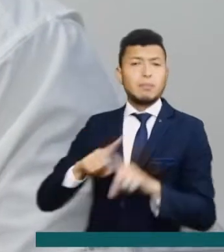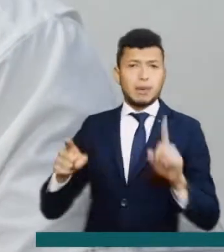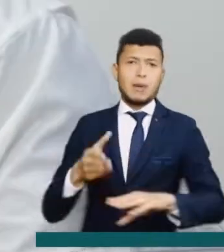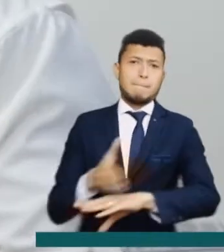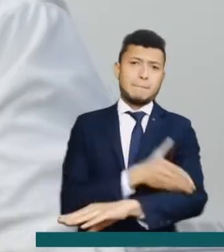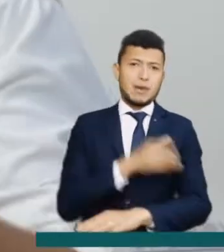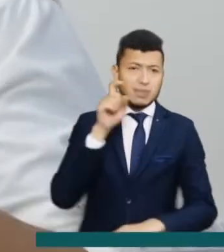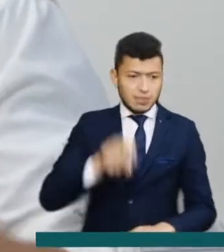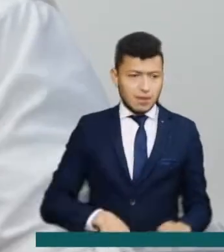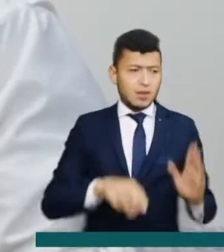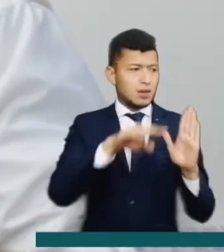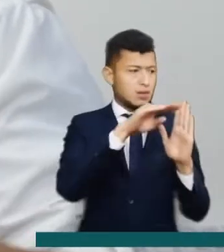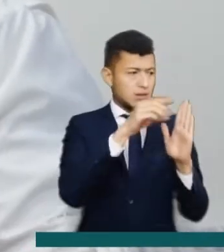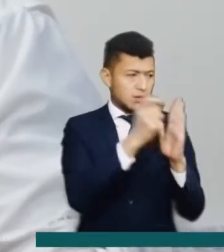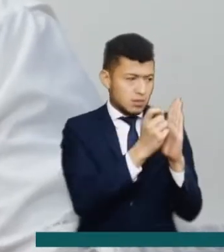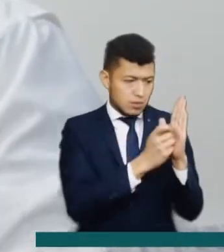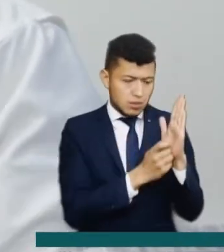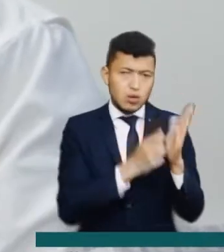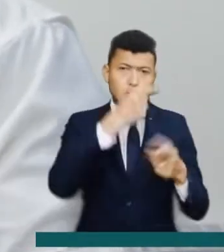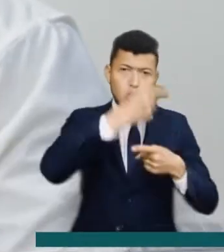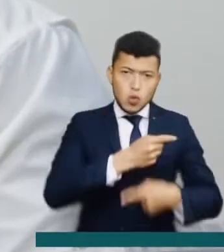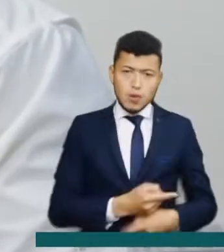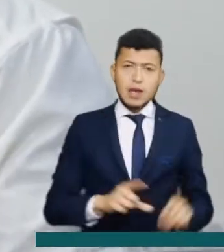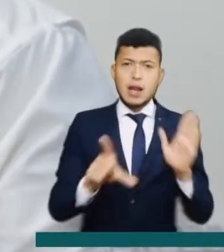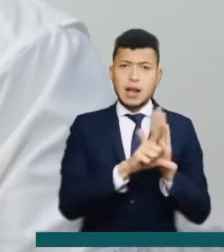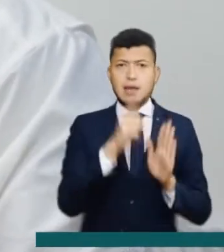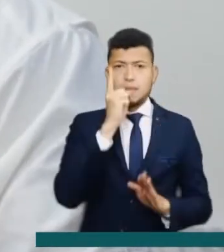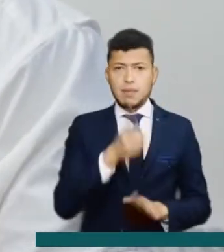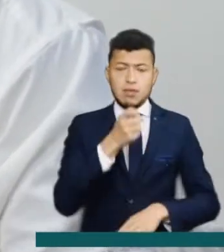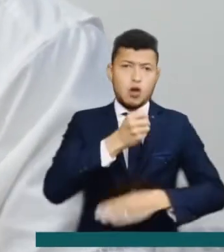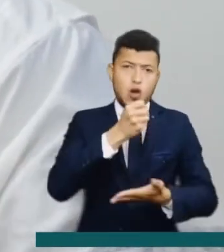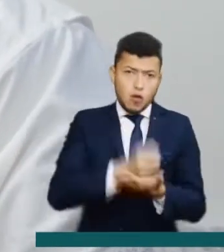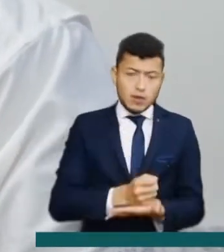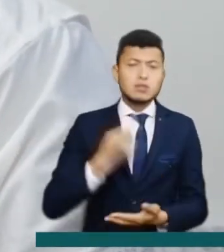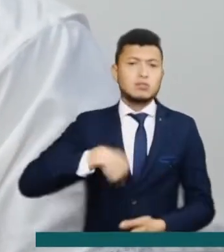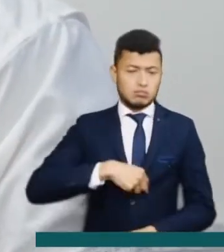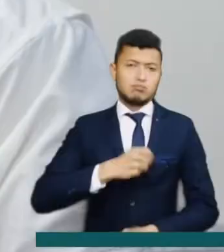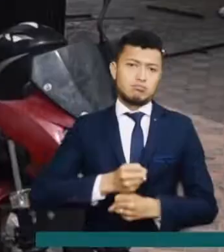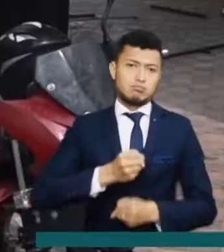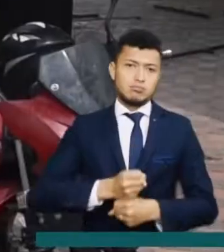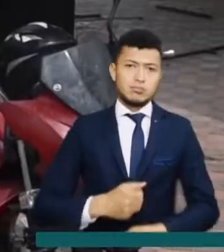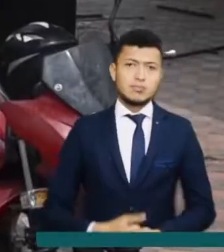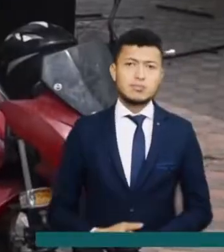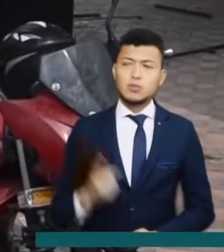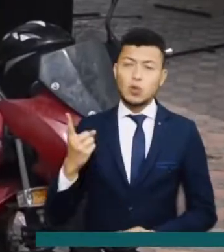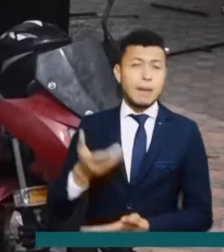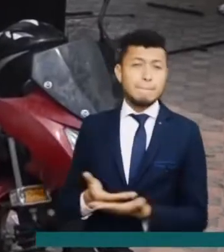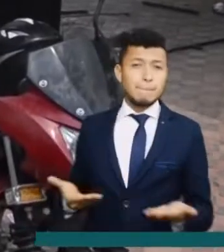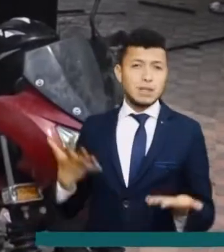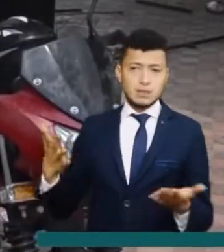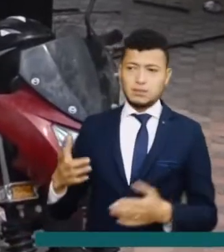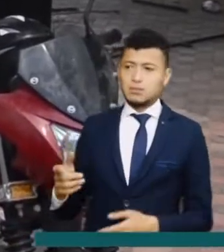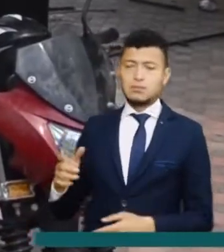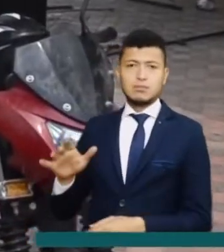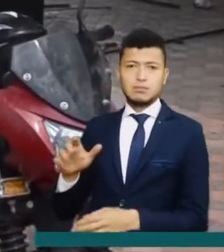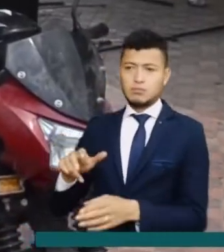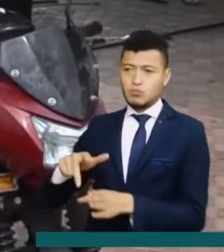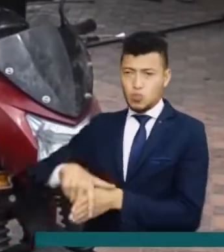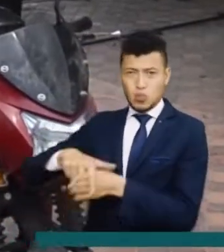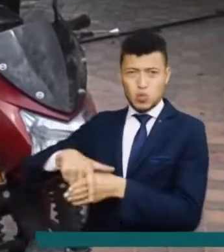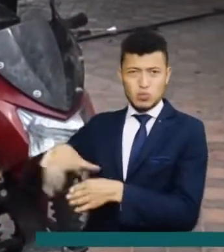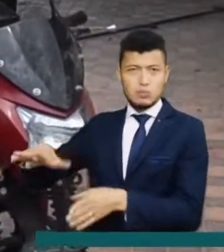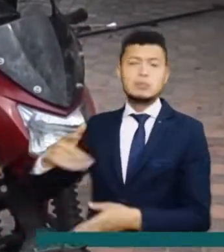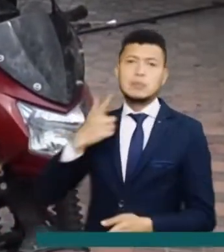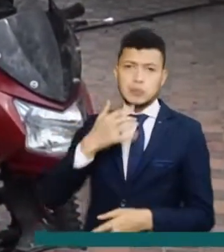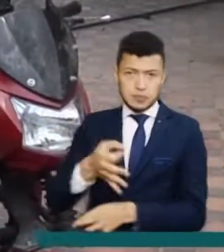pero todo eso es previo a cumplimiento de unas condiciones que así lo obliga la ley, y en eso es lo que estamos trabajando. Una de las peticiones que han hecho los carromuleros